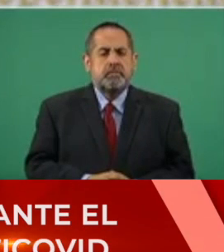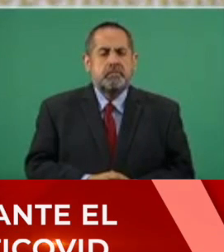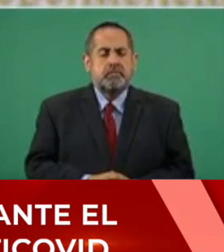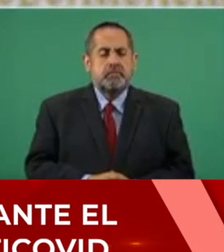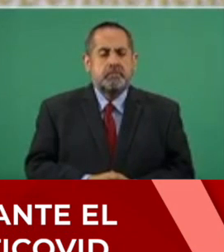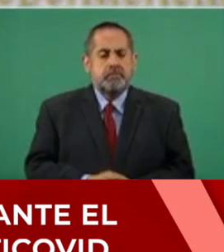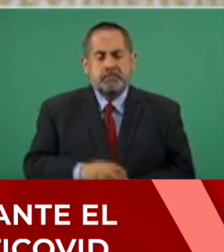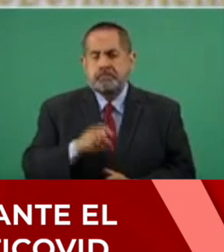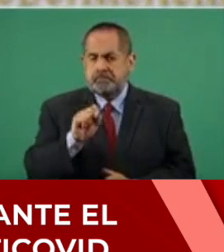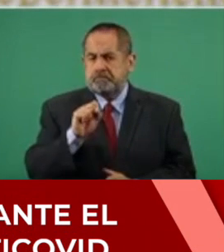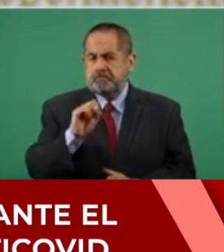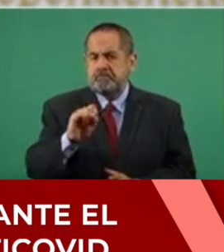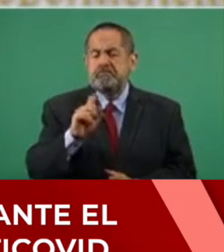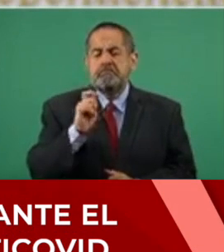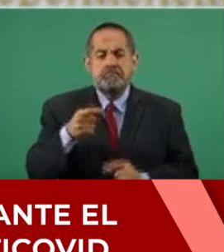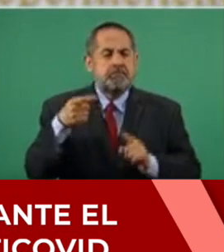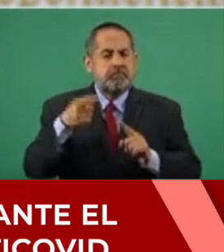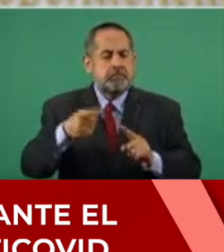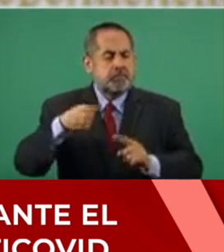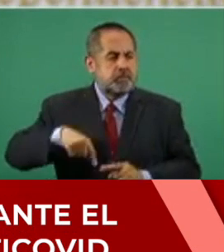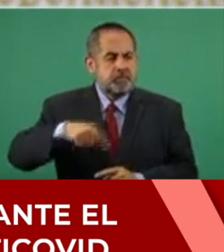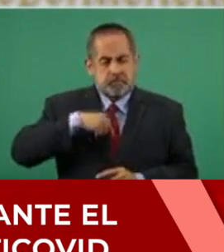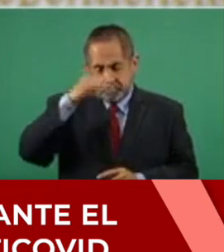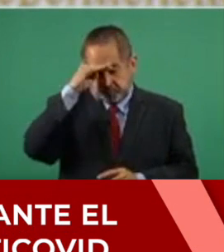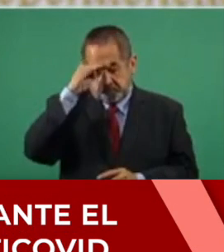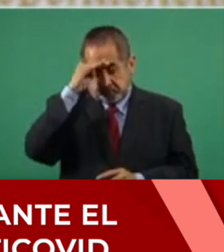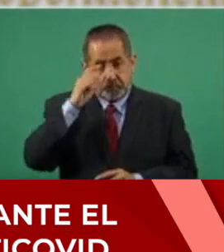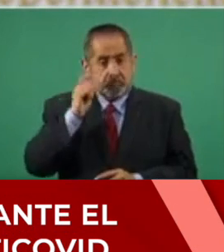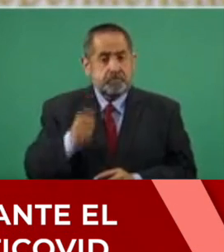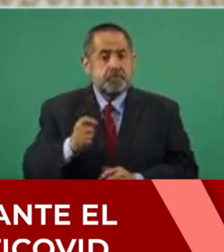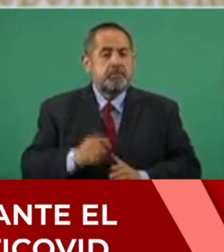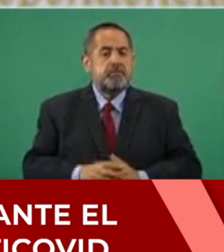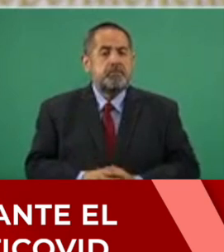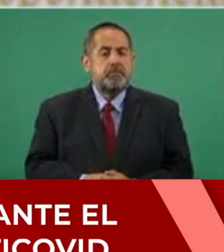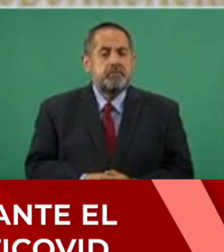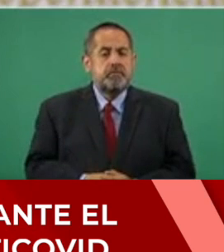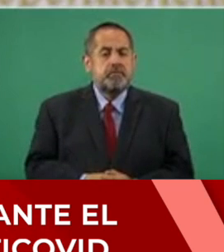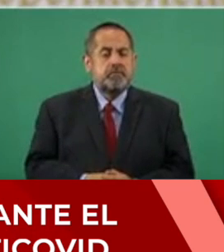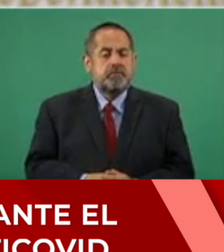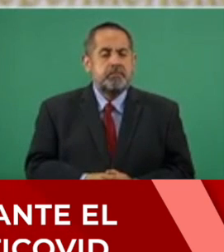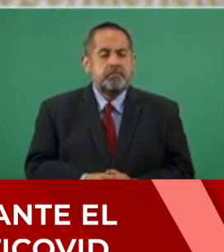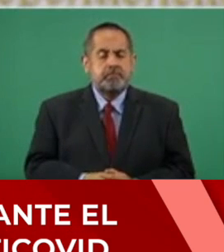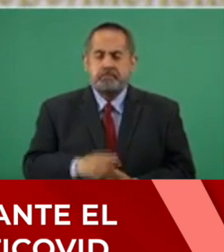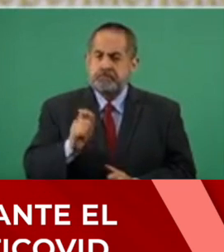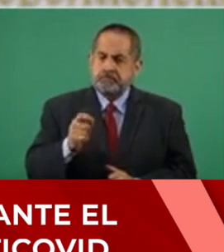si consideramos que es necesario